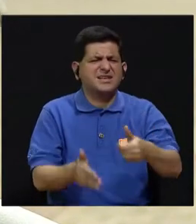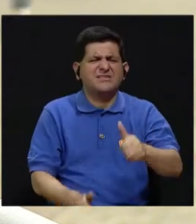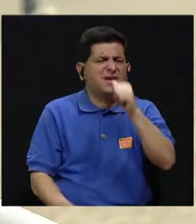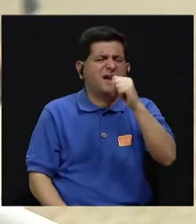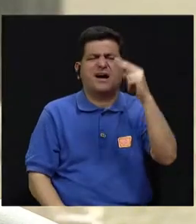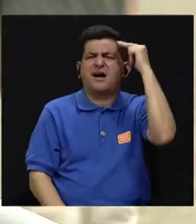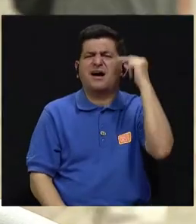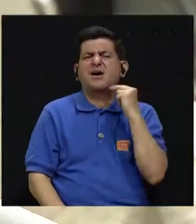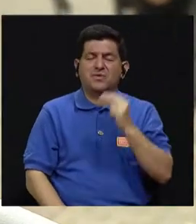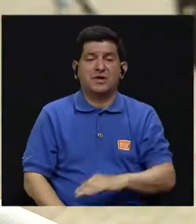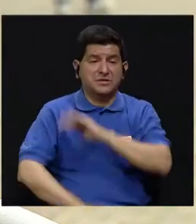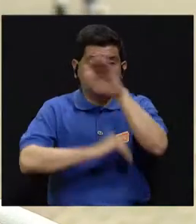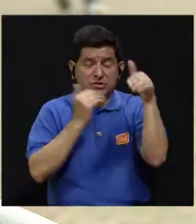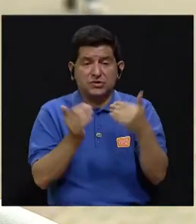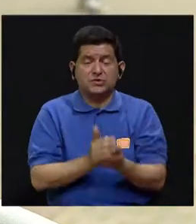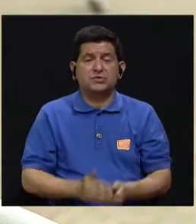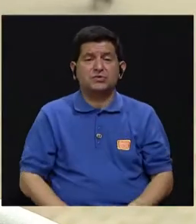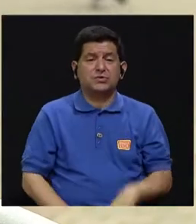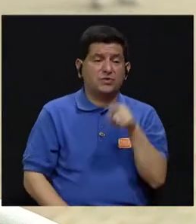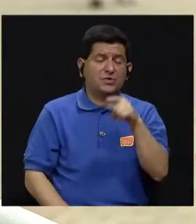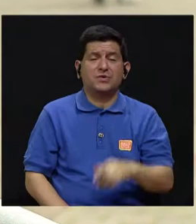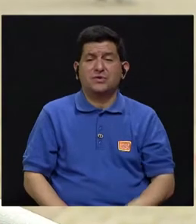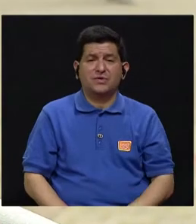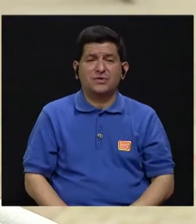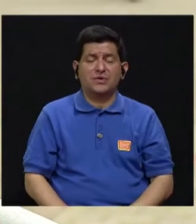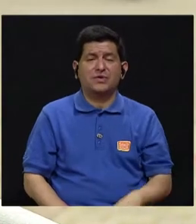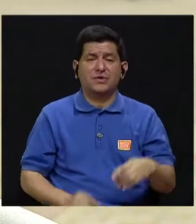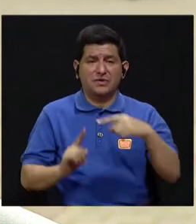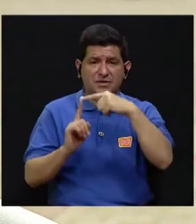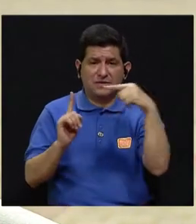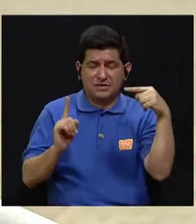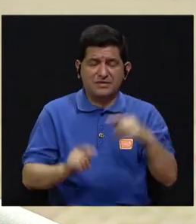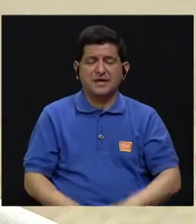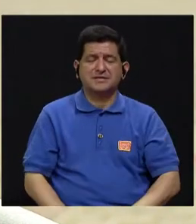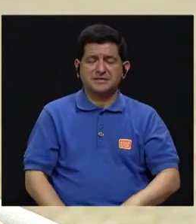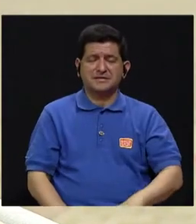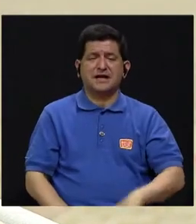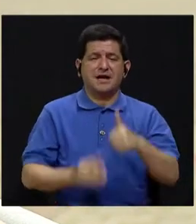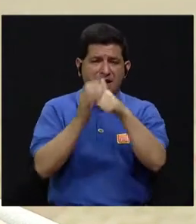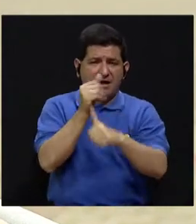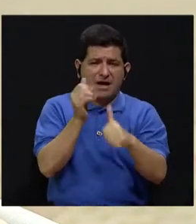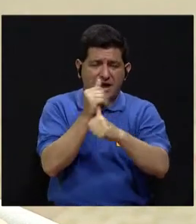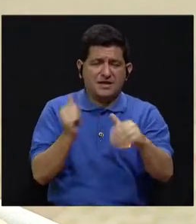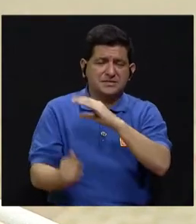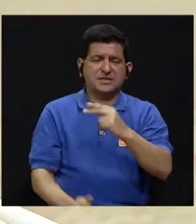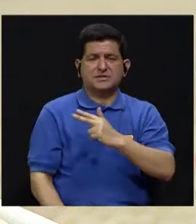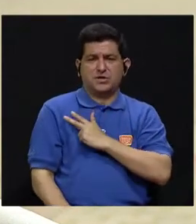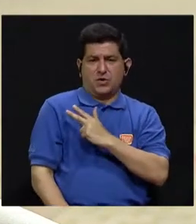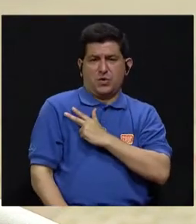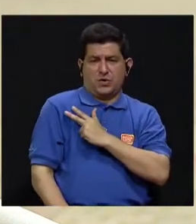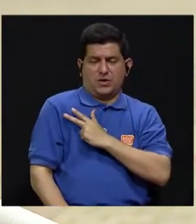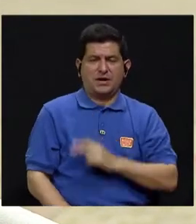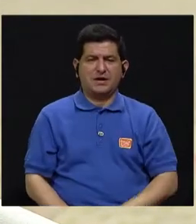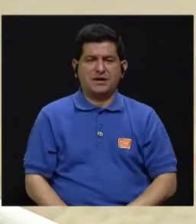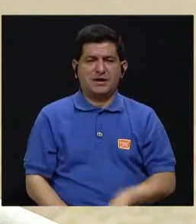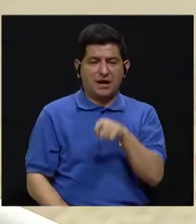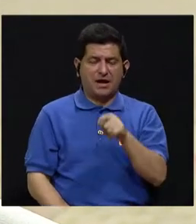negras? Disculpe. Básicamente son todos los desechos producto de heces y orina que son vertidos